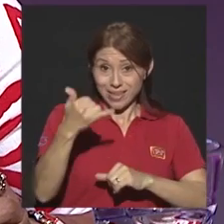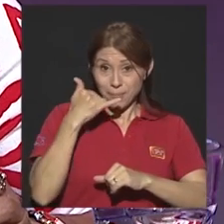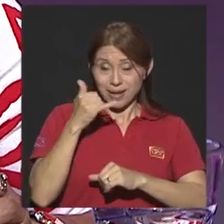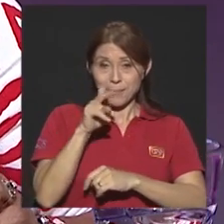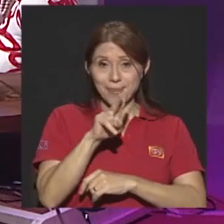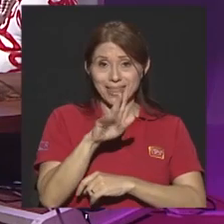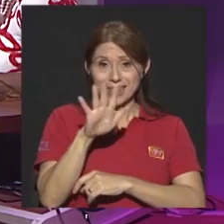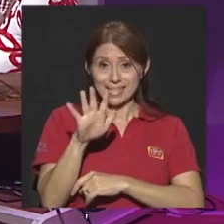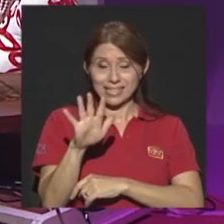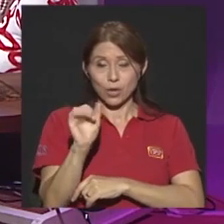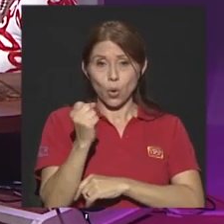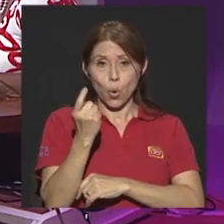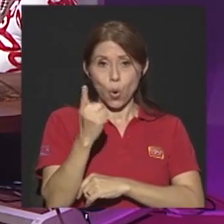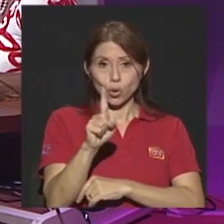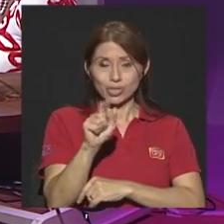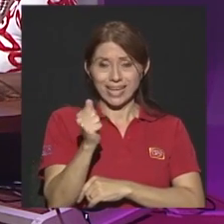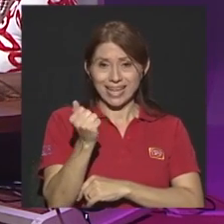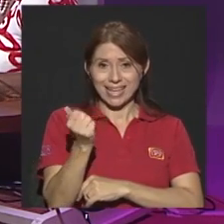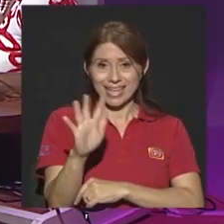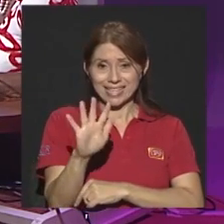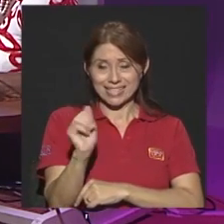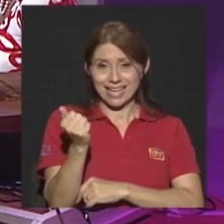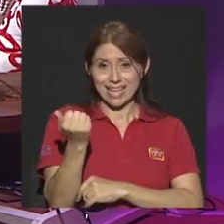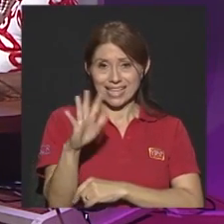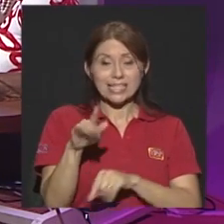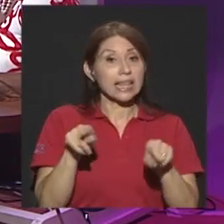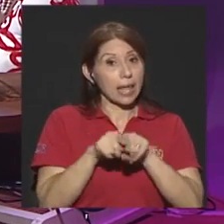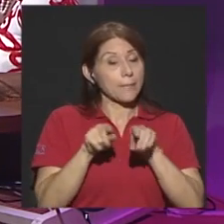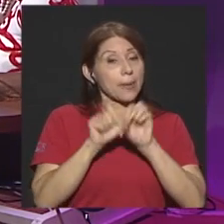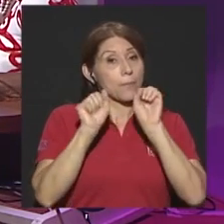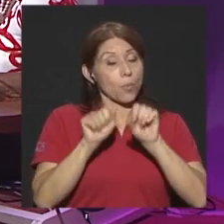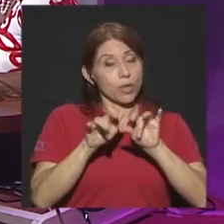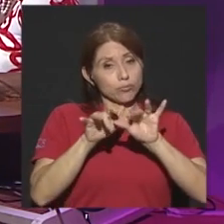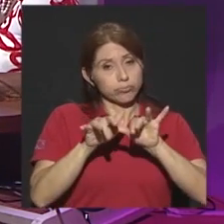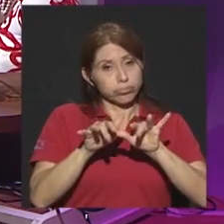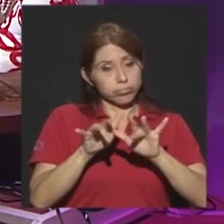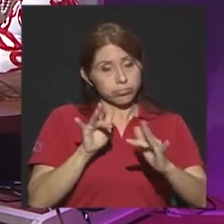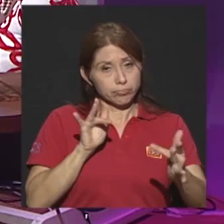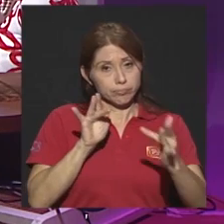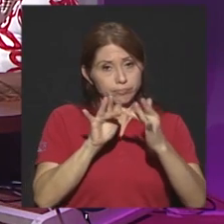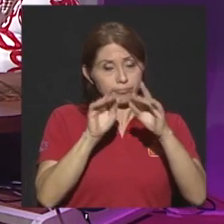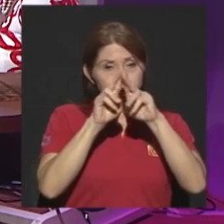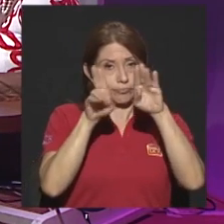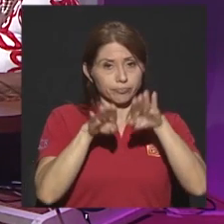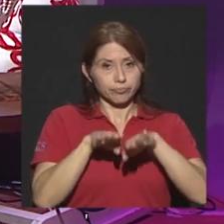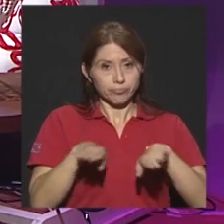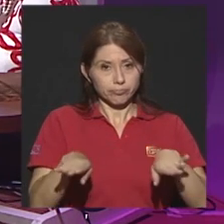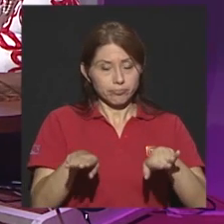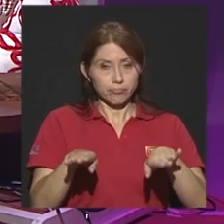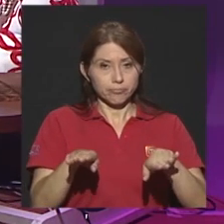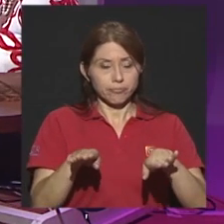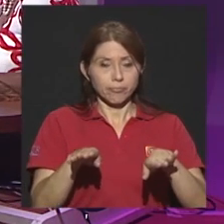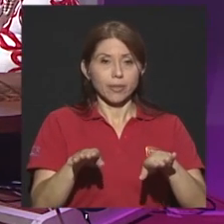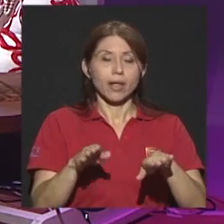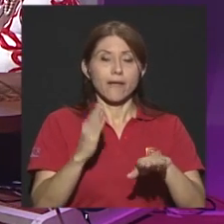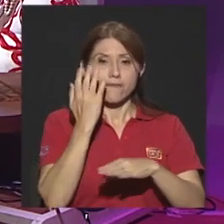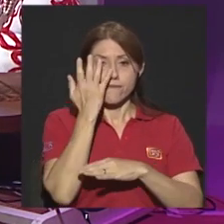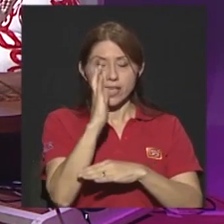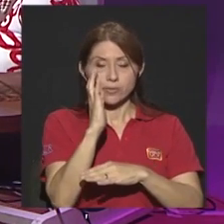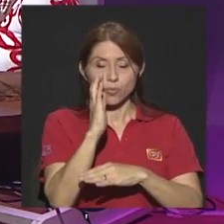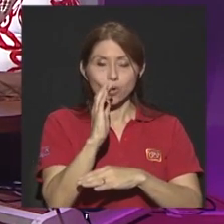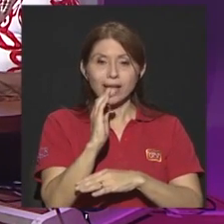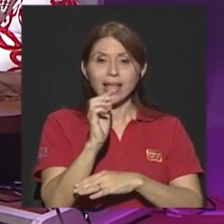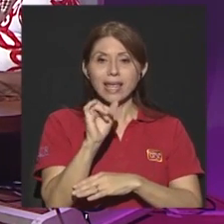2511 1515 y también puede escribirnos mediante nuestra página de Irreverencias en